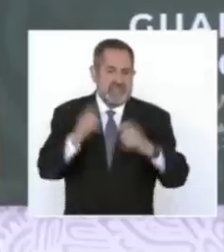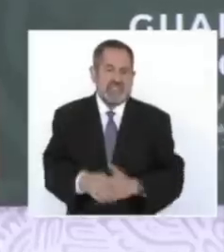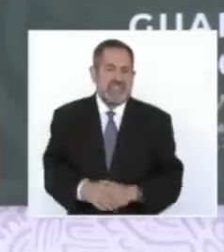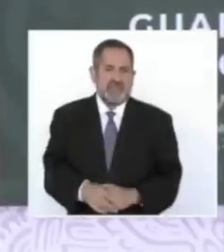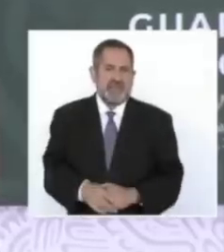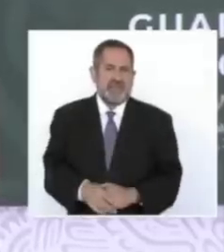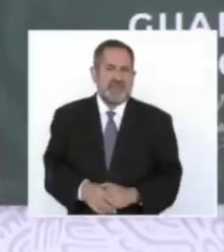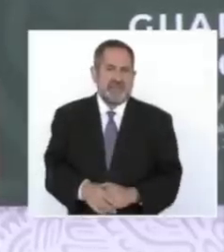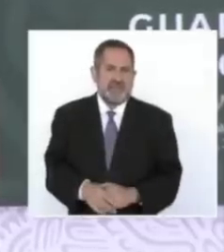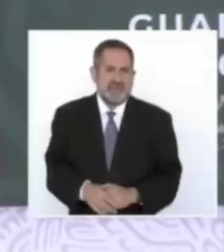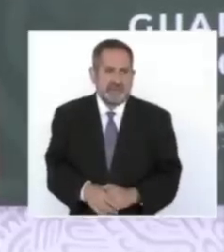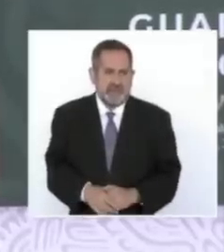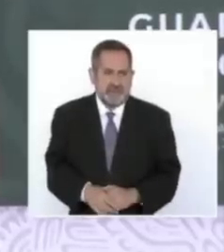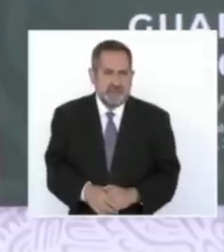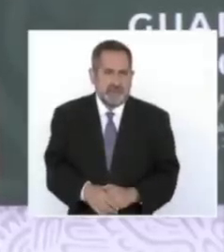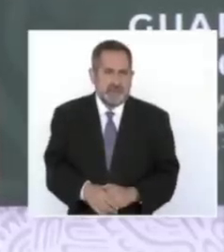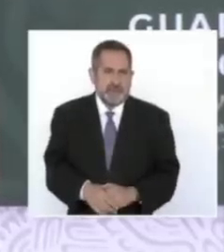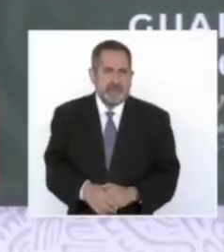que